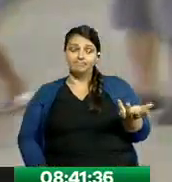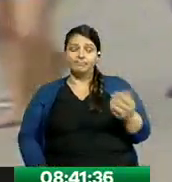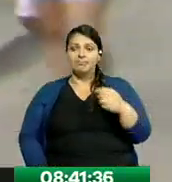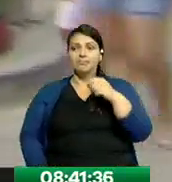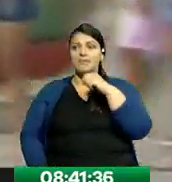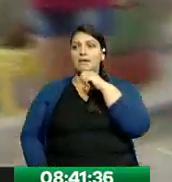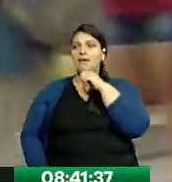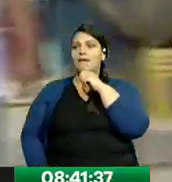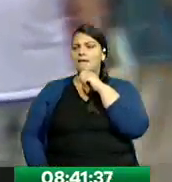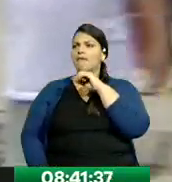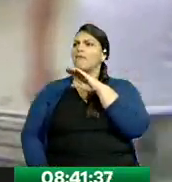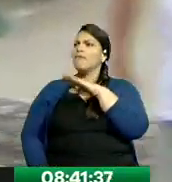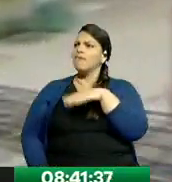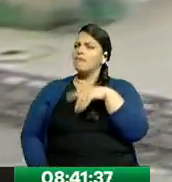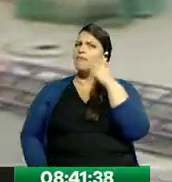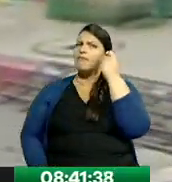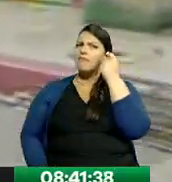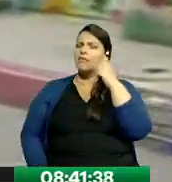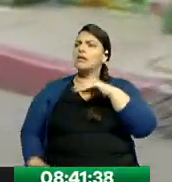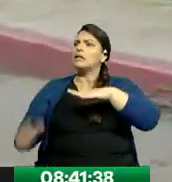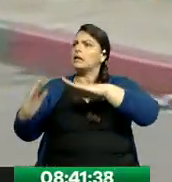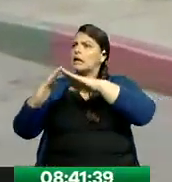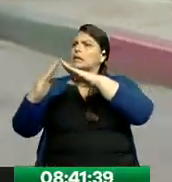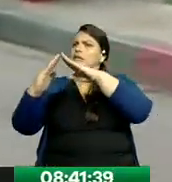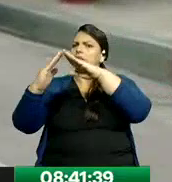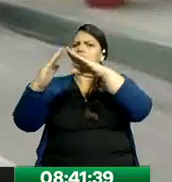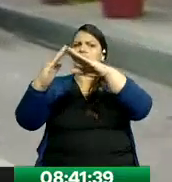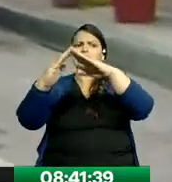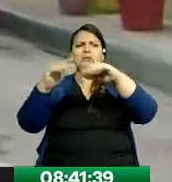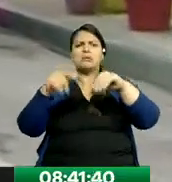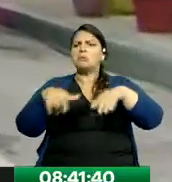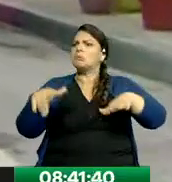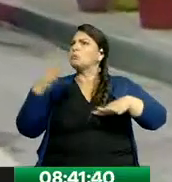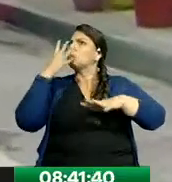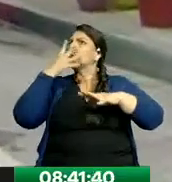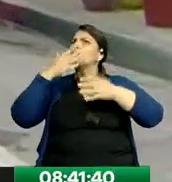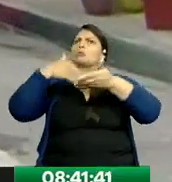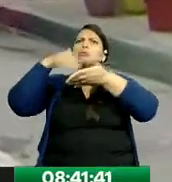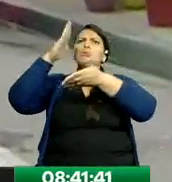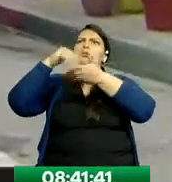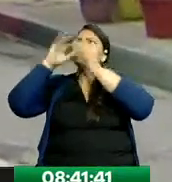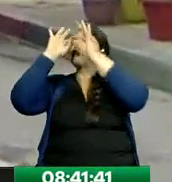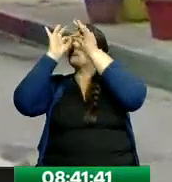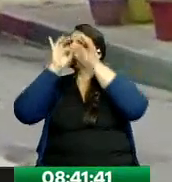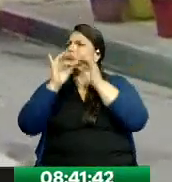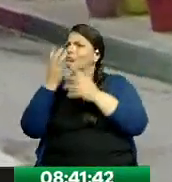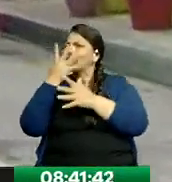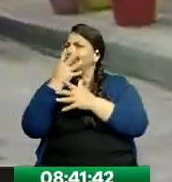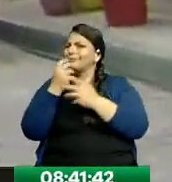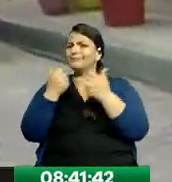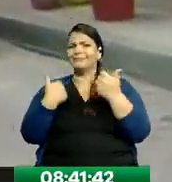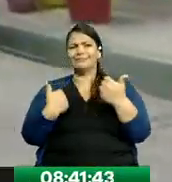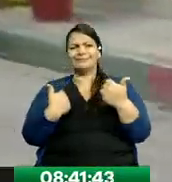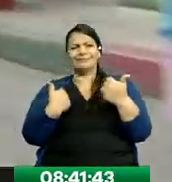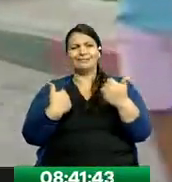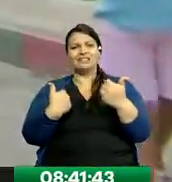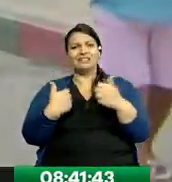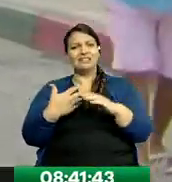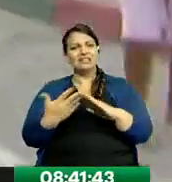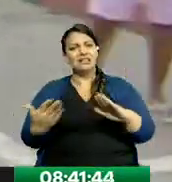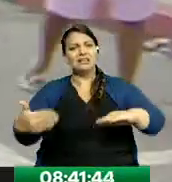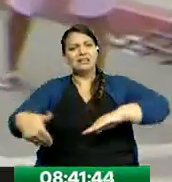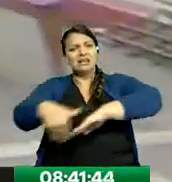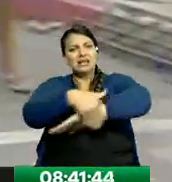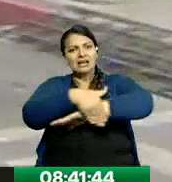fachada, pero esto les hace aquí la complicación sin duda alguna, porque el mal olor no